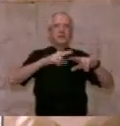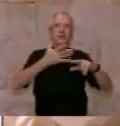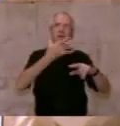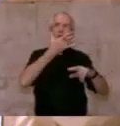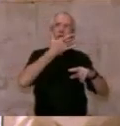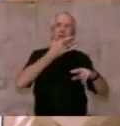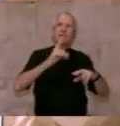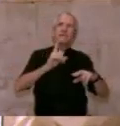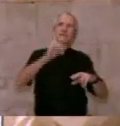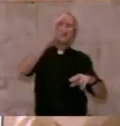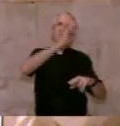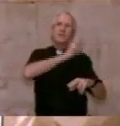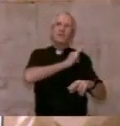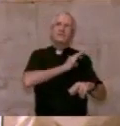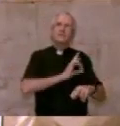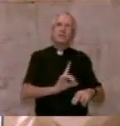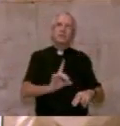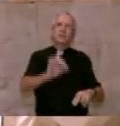Reconoced que el Señor es Dios.